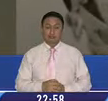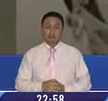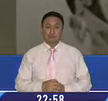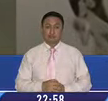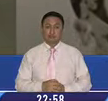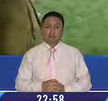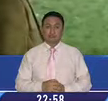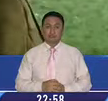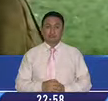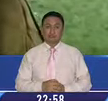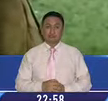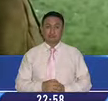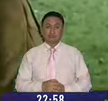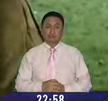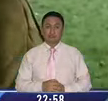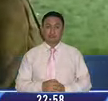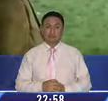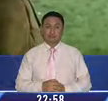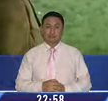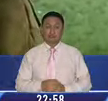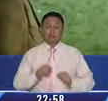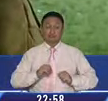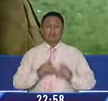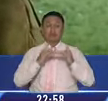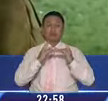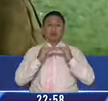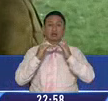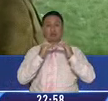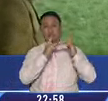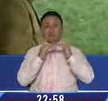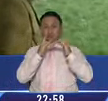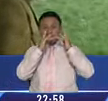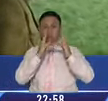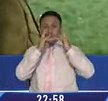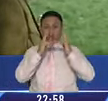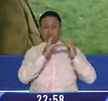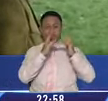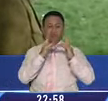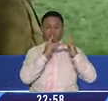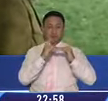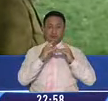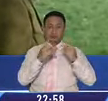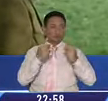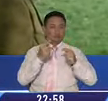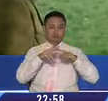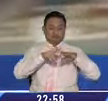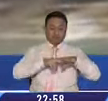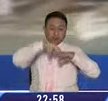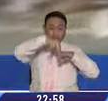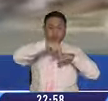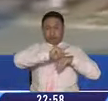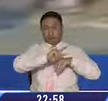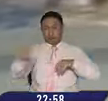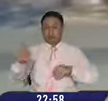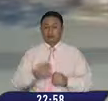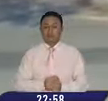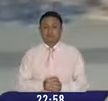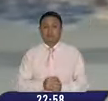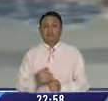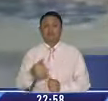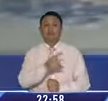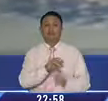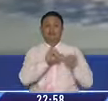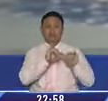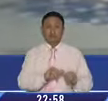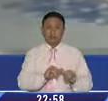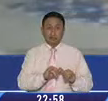más seguros. La cama empezó a temblar, por lo que me levanté de inmediato y corrí. Muchos de ellos permanecieron